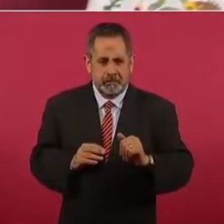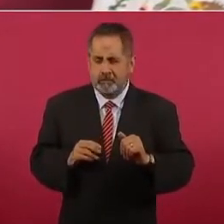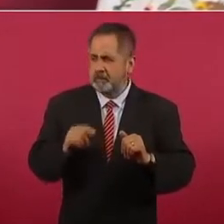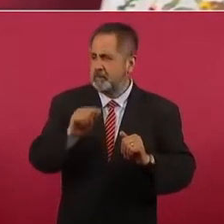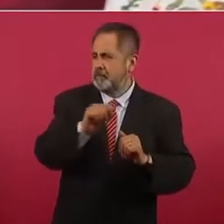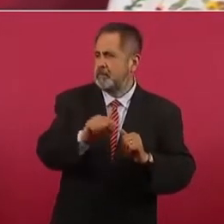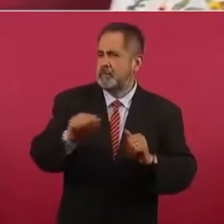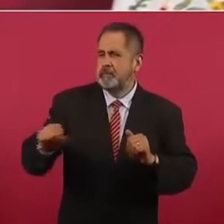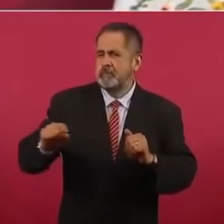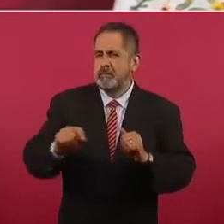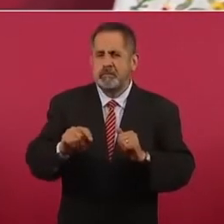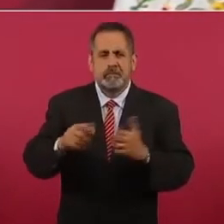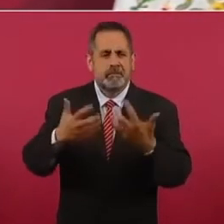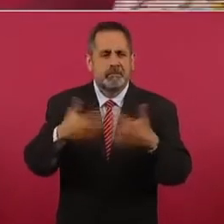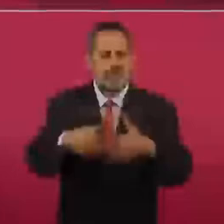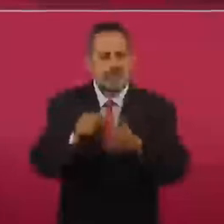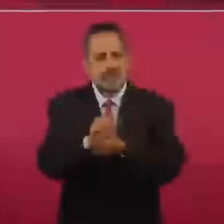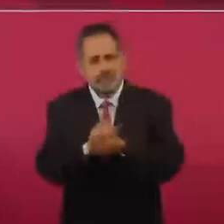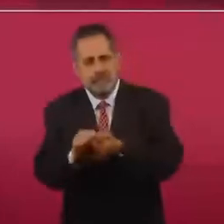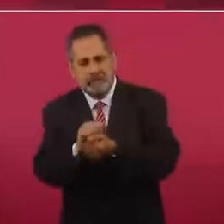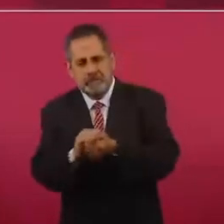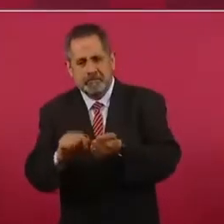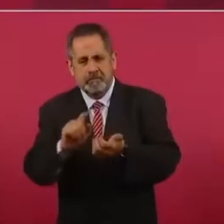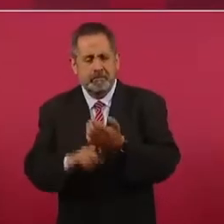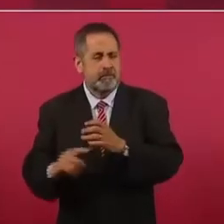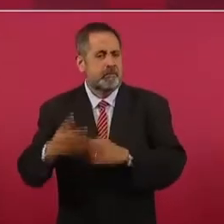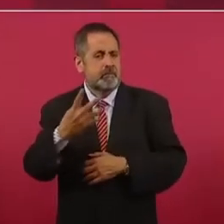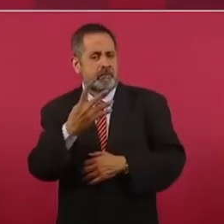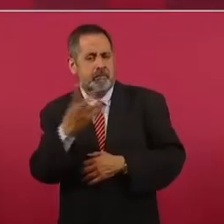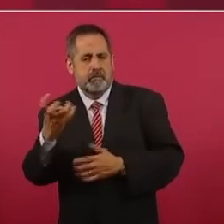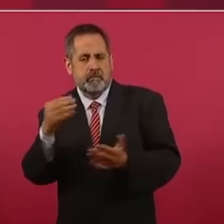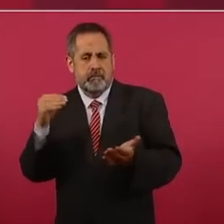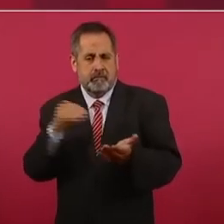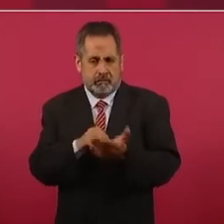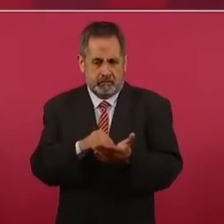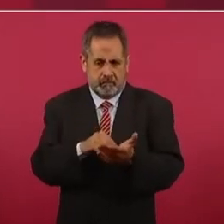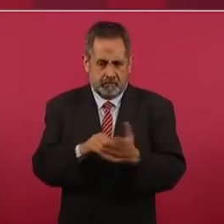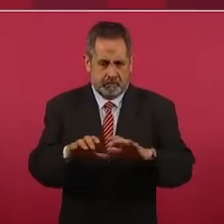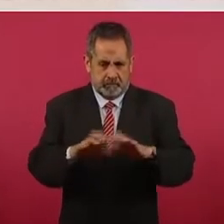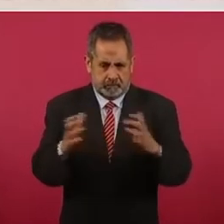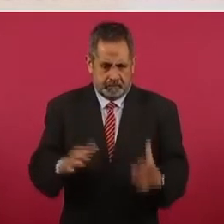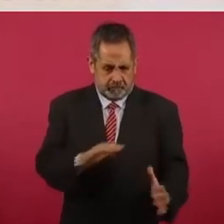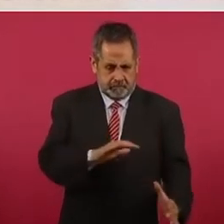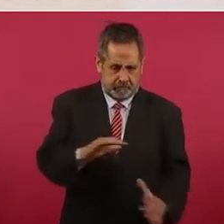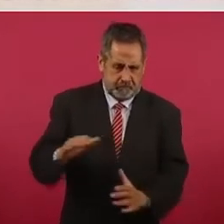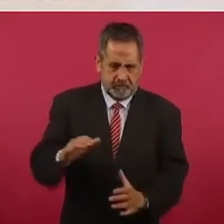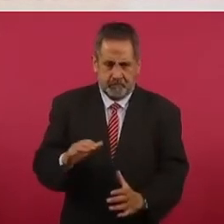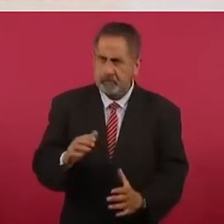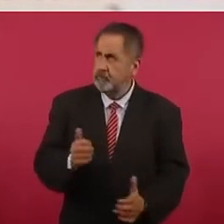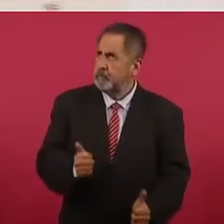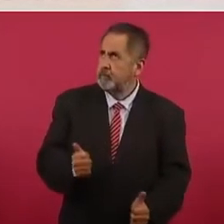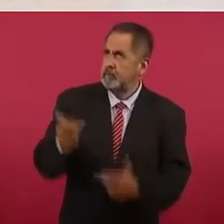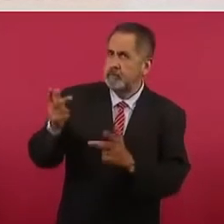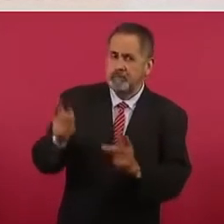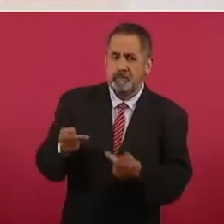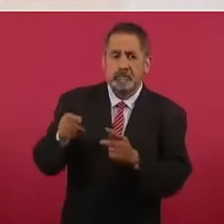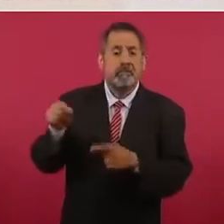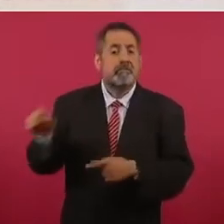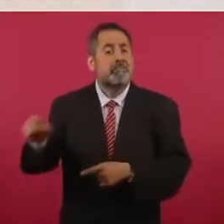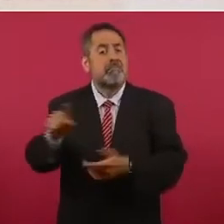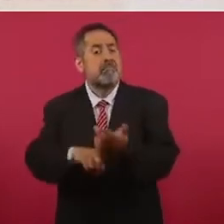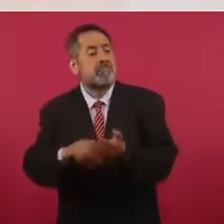procesando alrededor de 400 mil barriles. Ya estaban vendiendo las